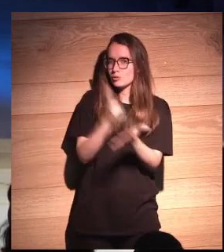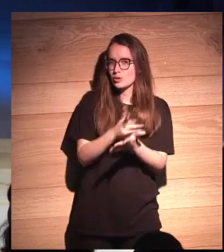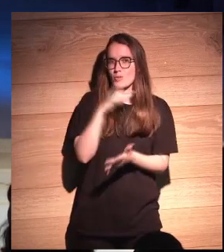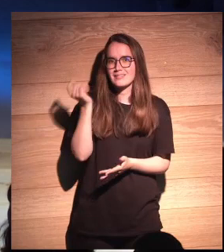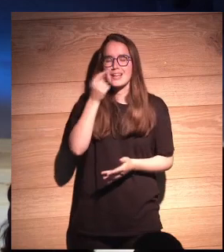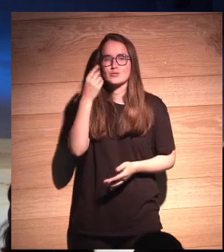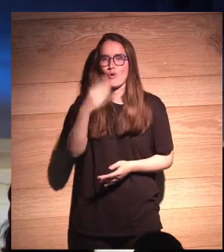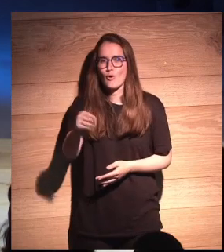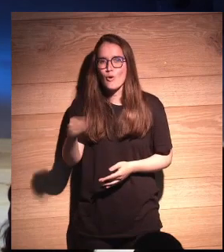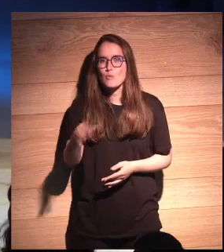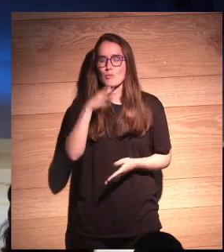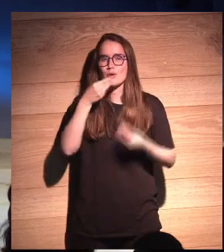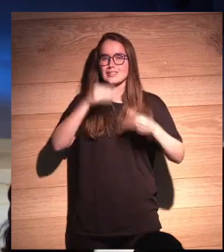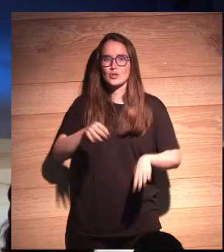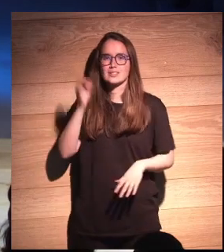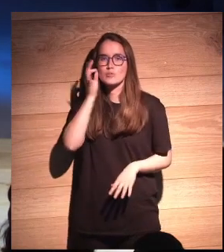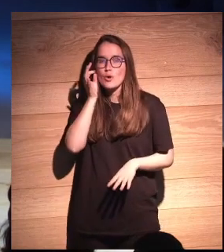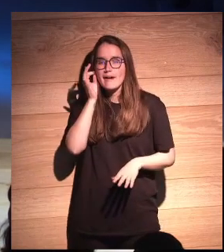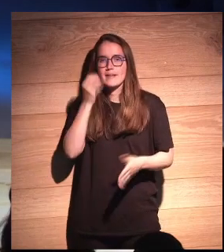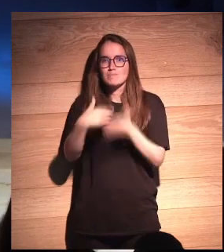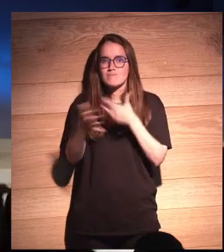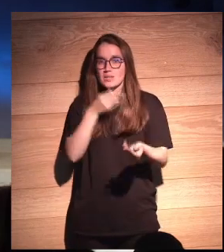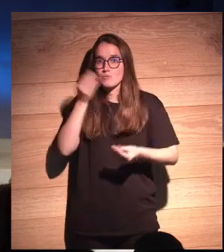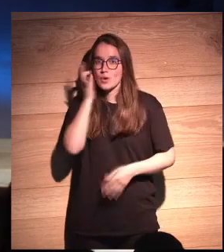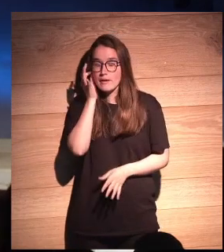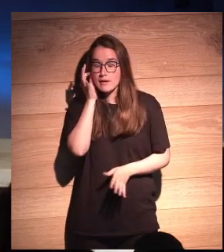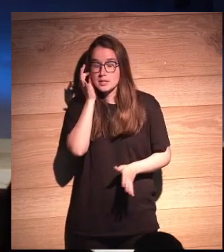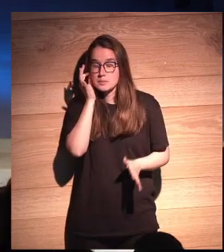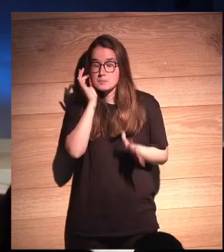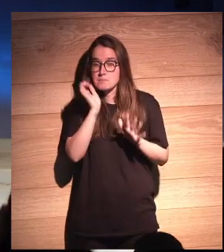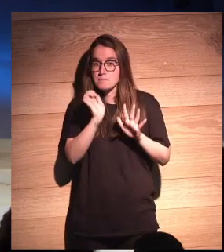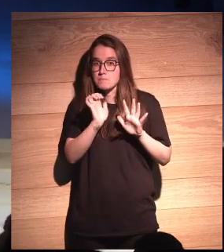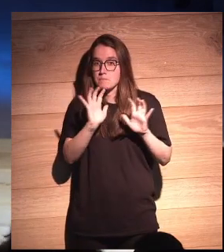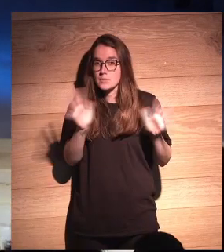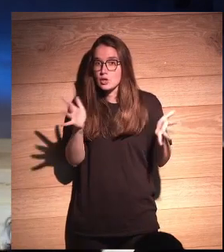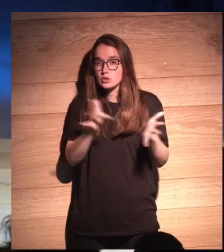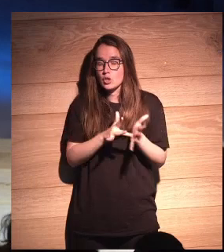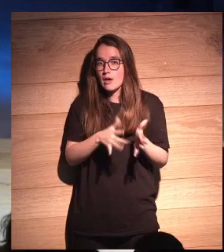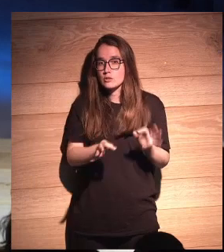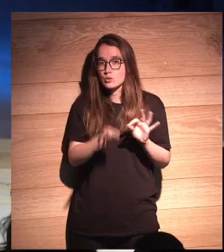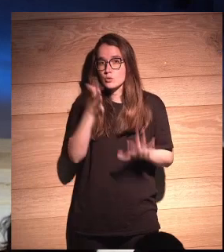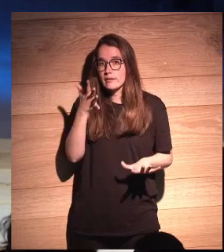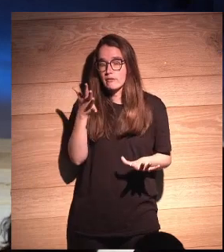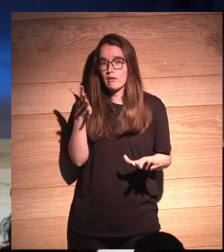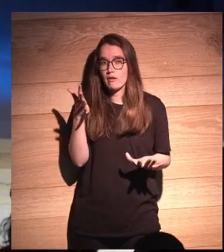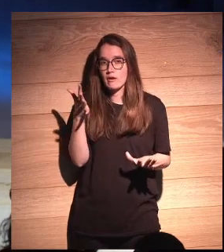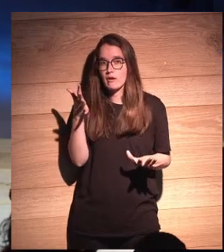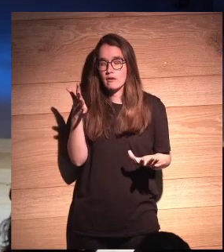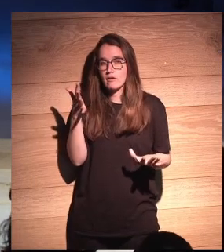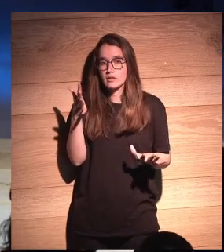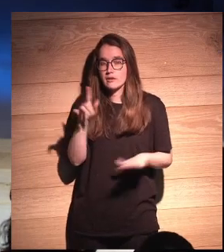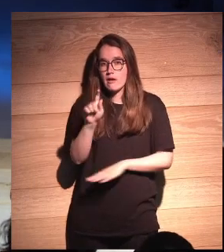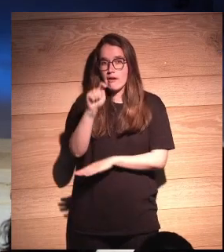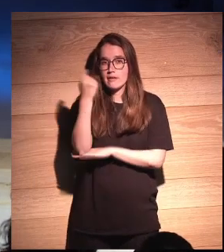talento joven, por historias de mujeres contadas por mujeres. tenemos la suerte de haber